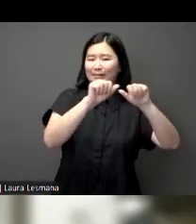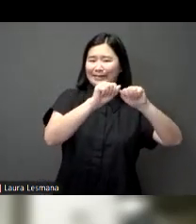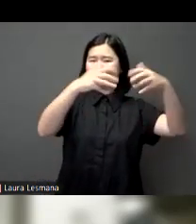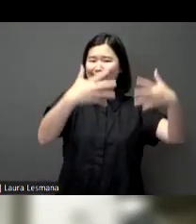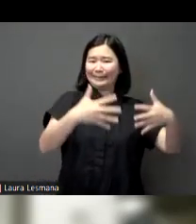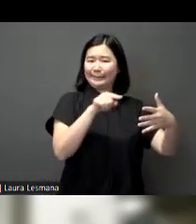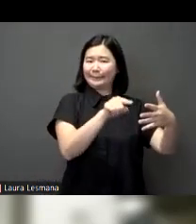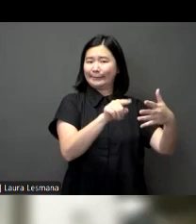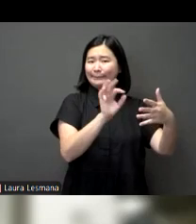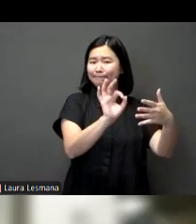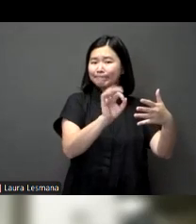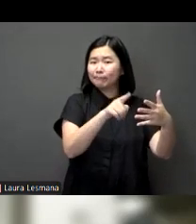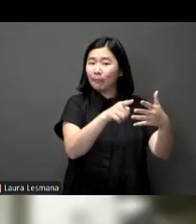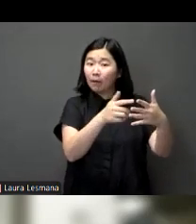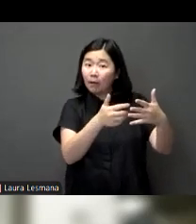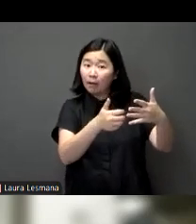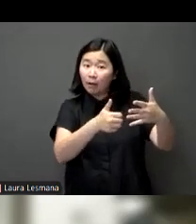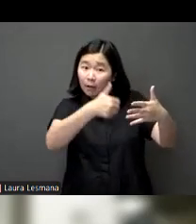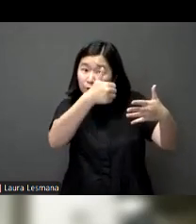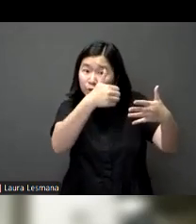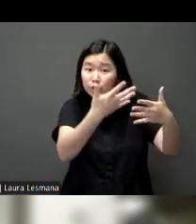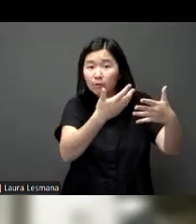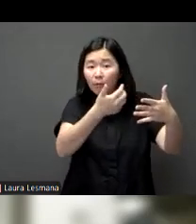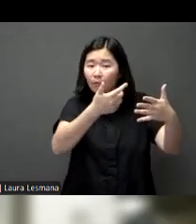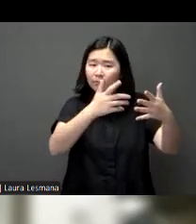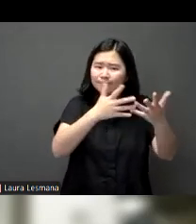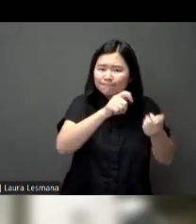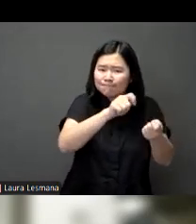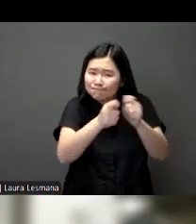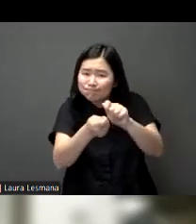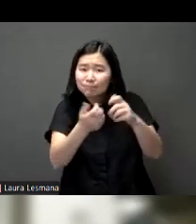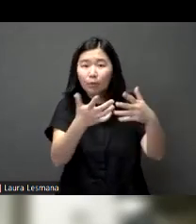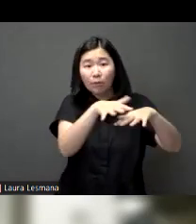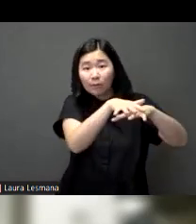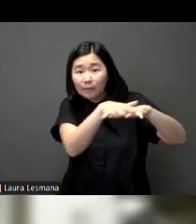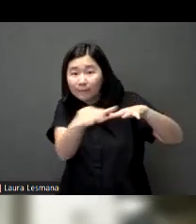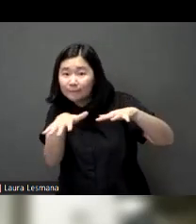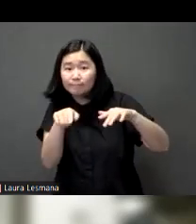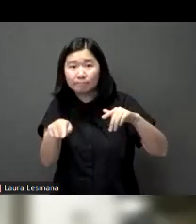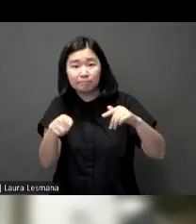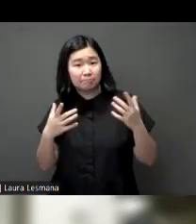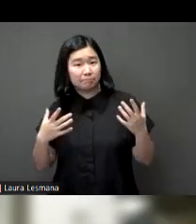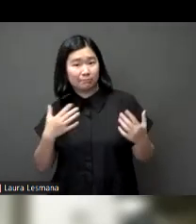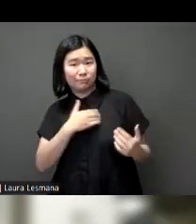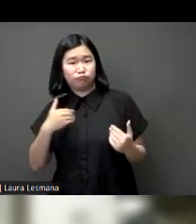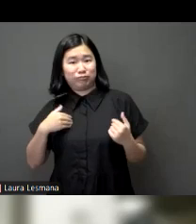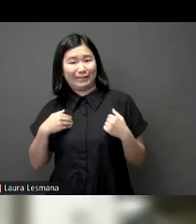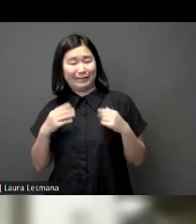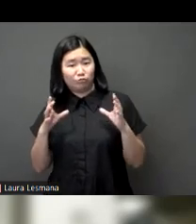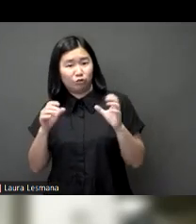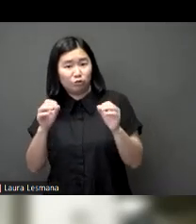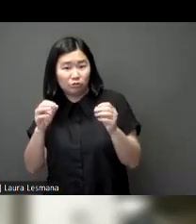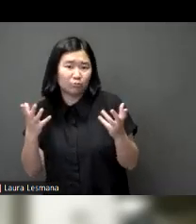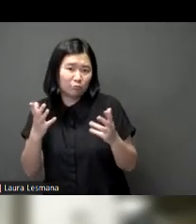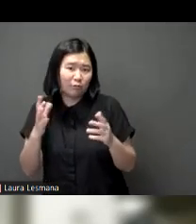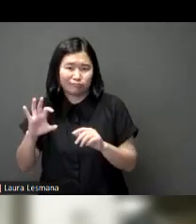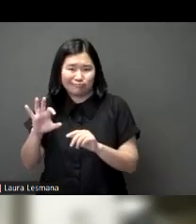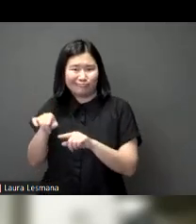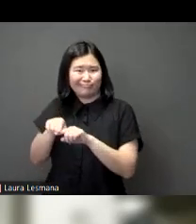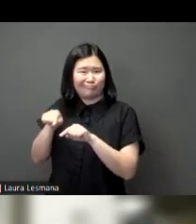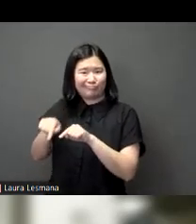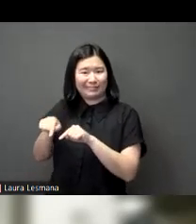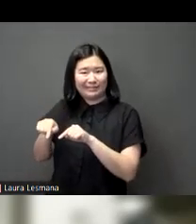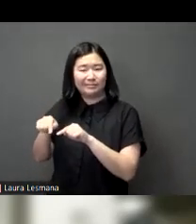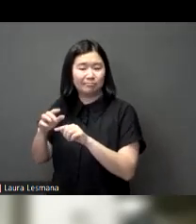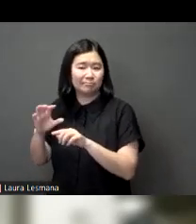desarrollo o consolidado. Y la herramienta que justamente es la que mostró la doctora Solar es esta, en donde para ambos programas, porque